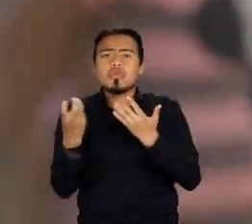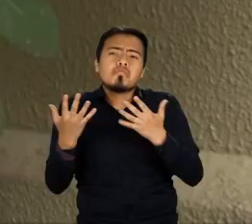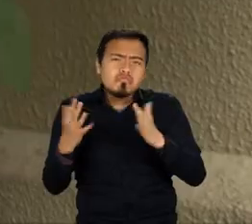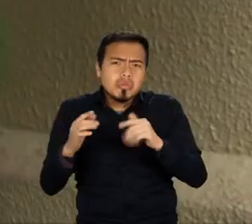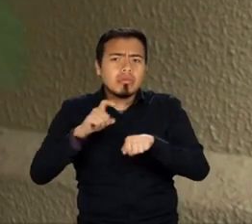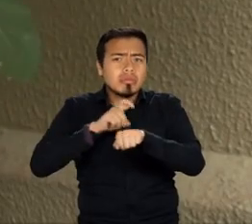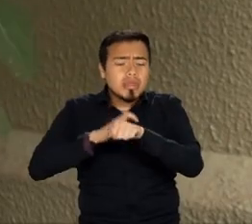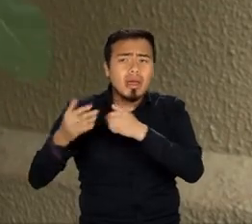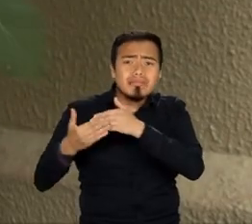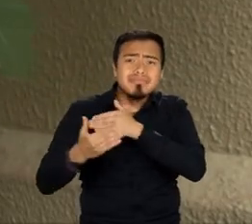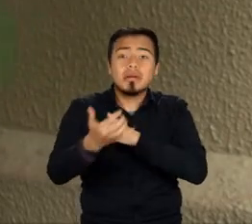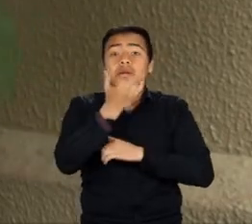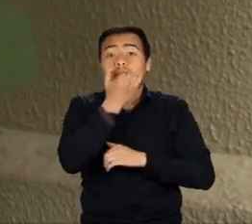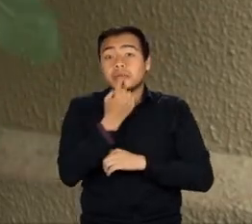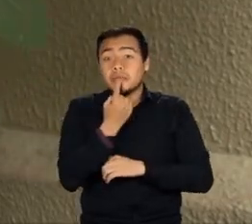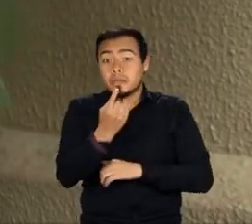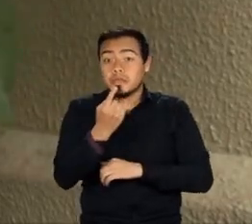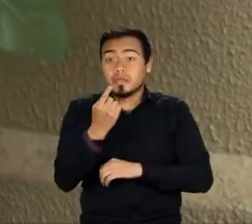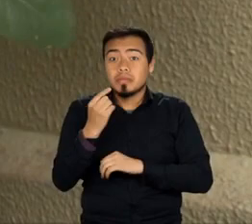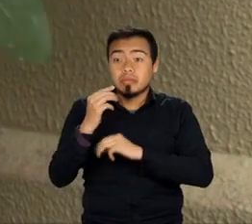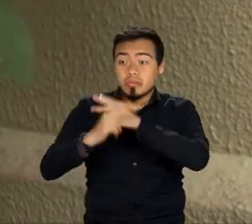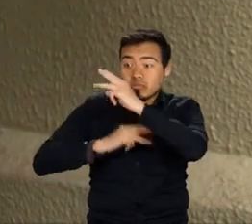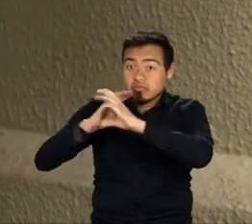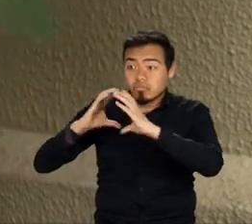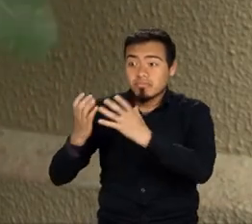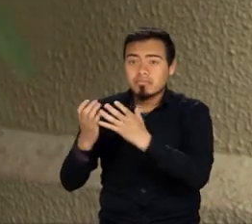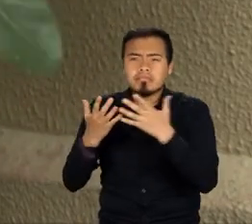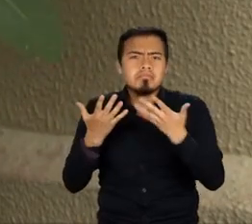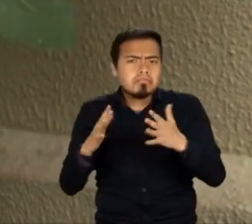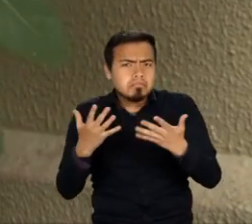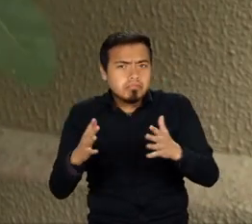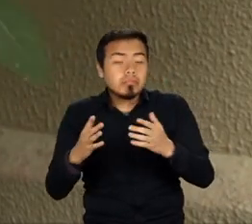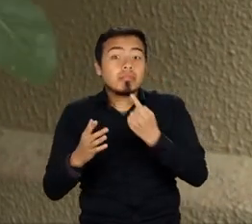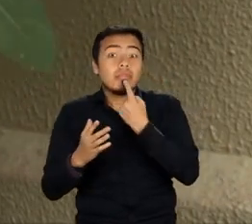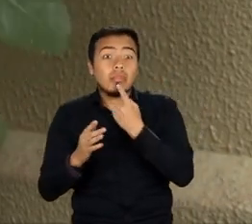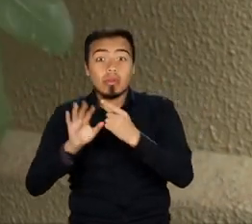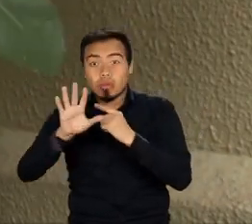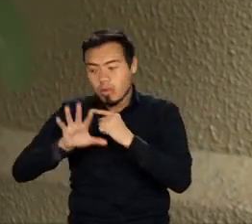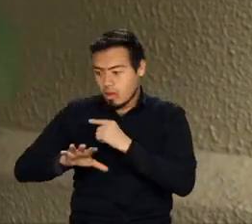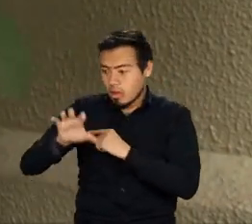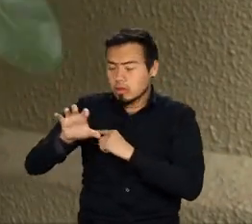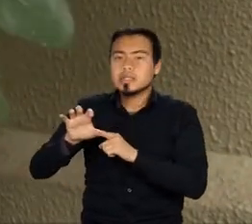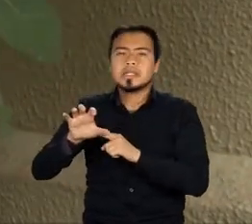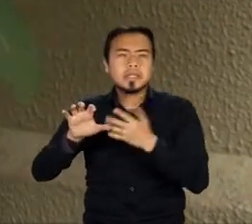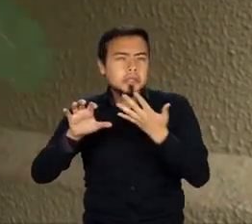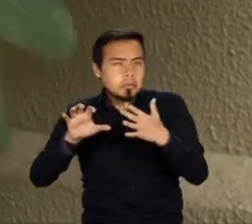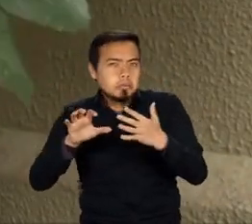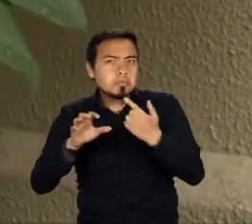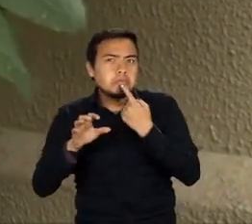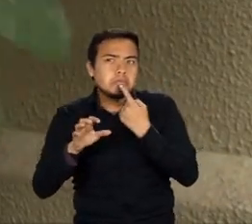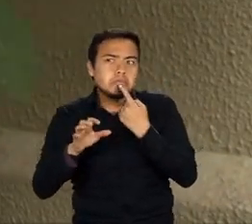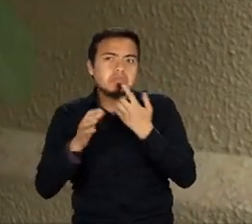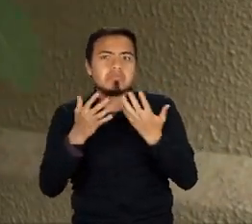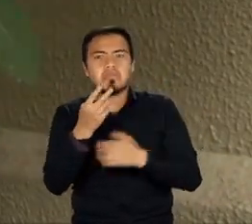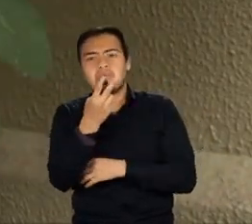2.800. En general en el mundo la mortalidad por cáncer está entre un